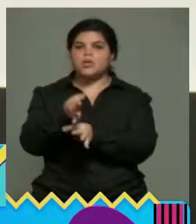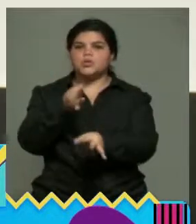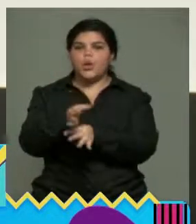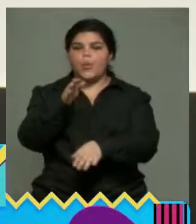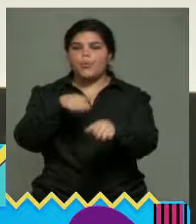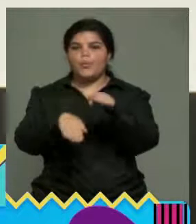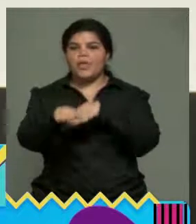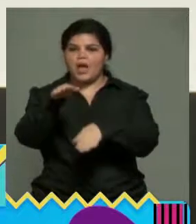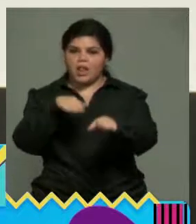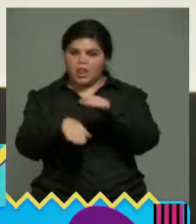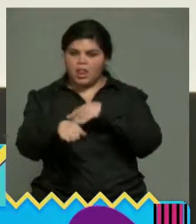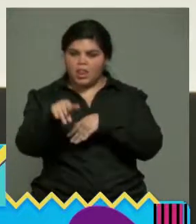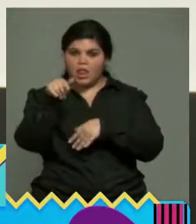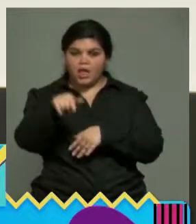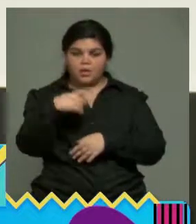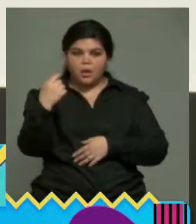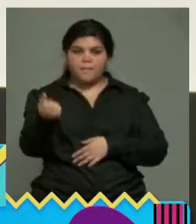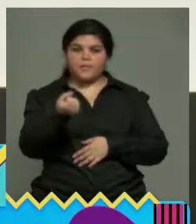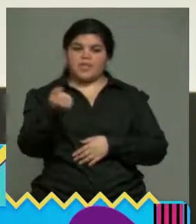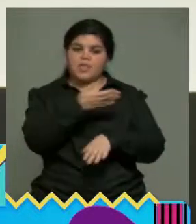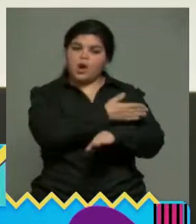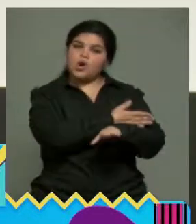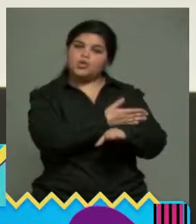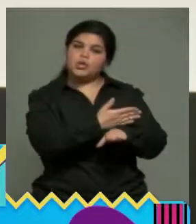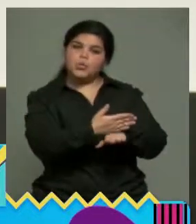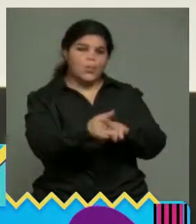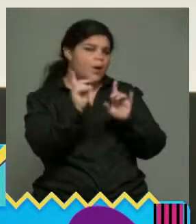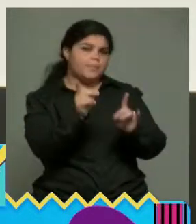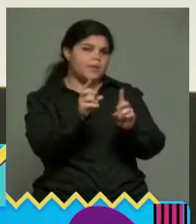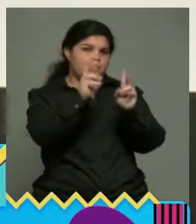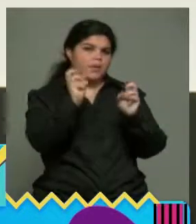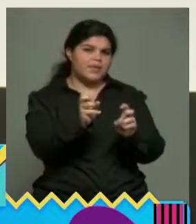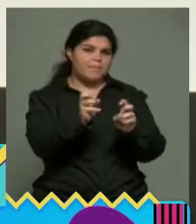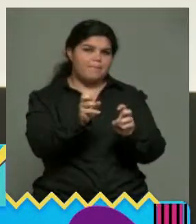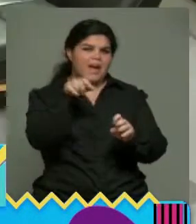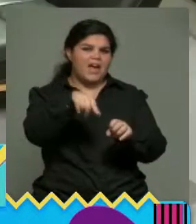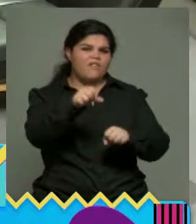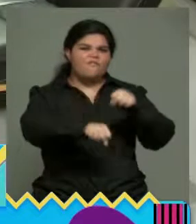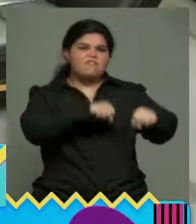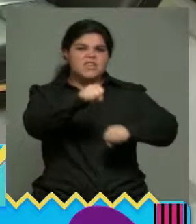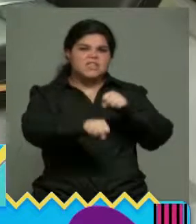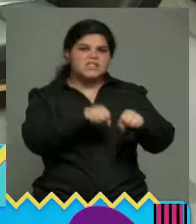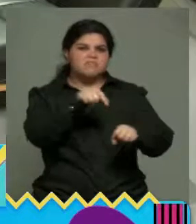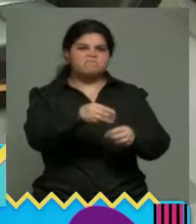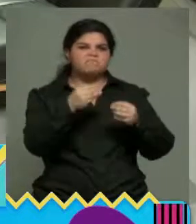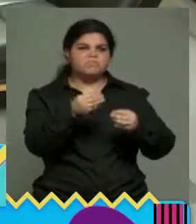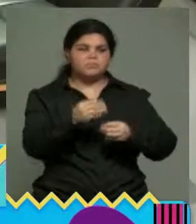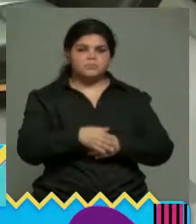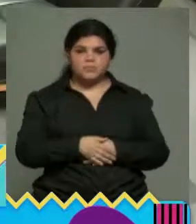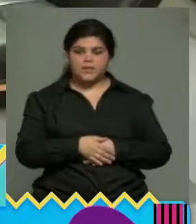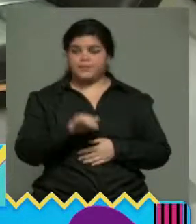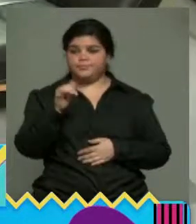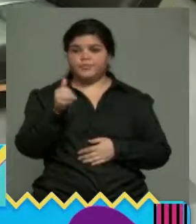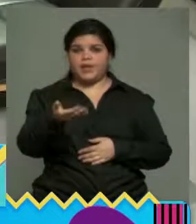a continuar el eje, o por lo menos esta parte del bloque, con lo que tiene que ver con las bicicletas. Así es, sí, bueno, porque recién hacía alusión a una